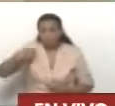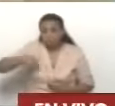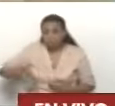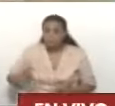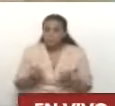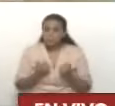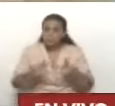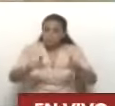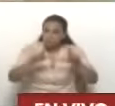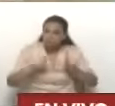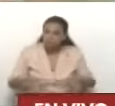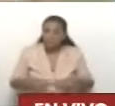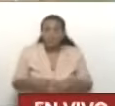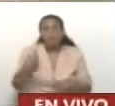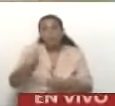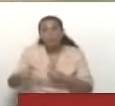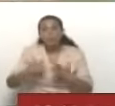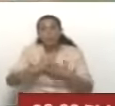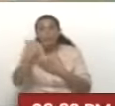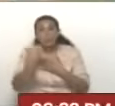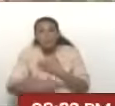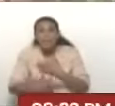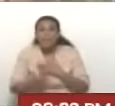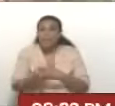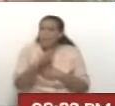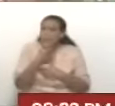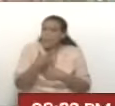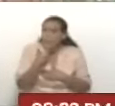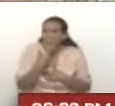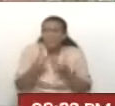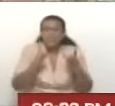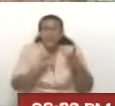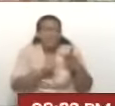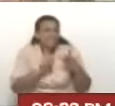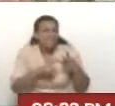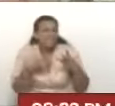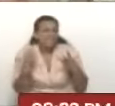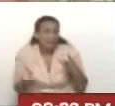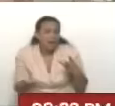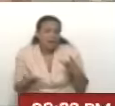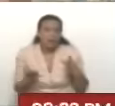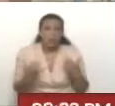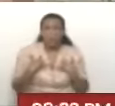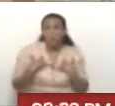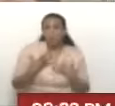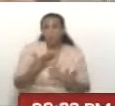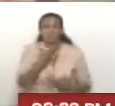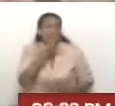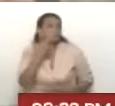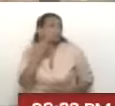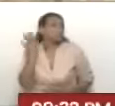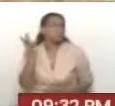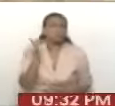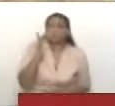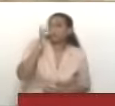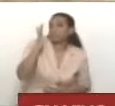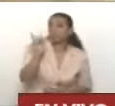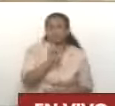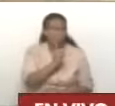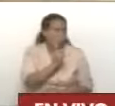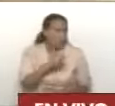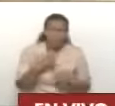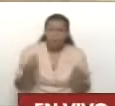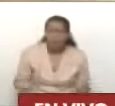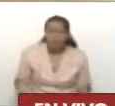certificado. El otro proyecto, presidente, que es uno de los más bonitos, tiene que ver, y no es una cuestión ni de vanidad, y no puede ser visto